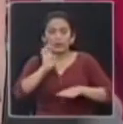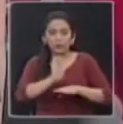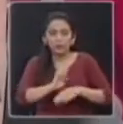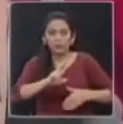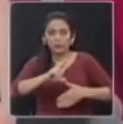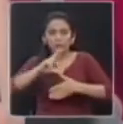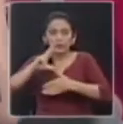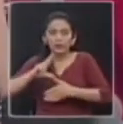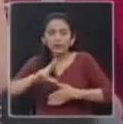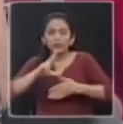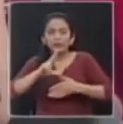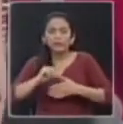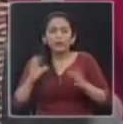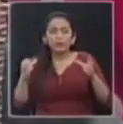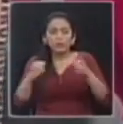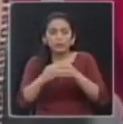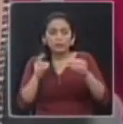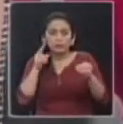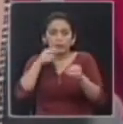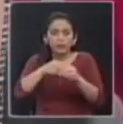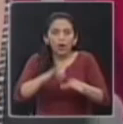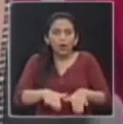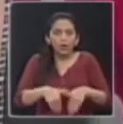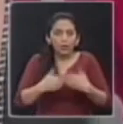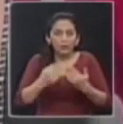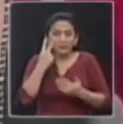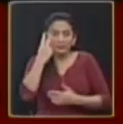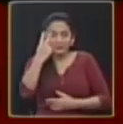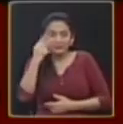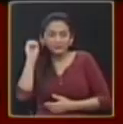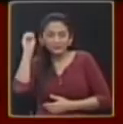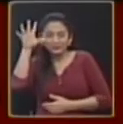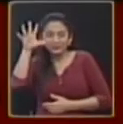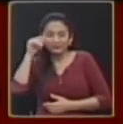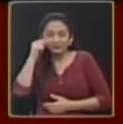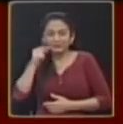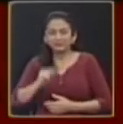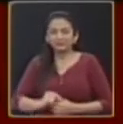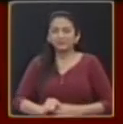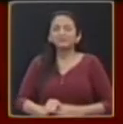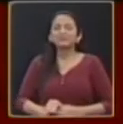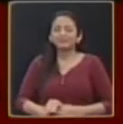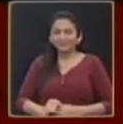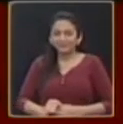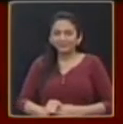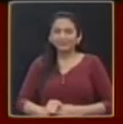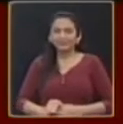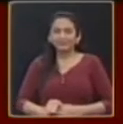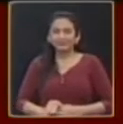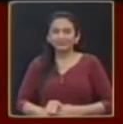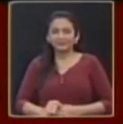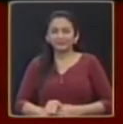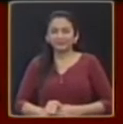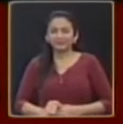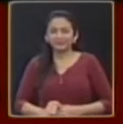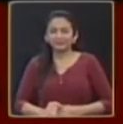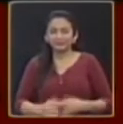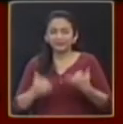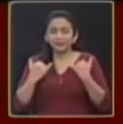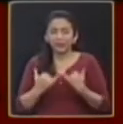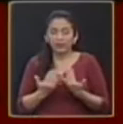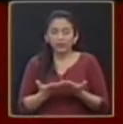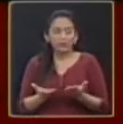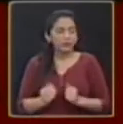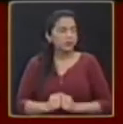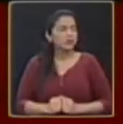también la información que estábamos viendo en pantalla. Exactamente, mucho mejor Ecuador. En este caso estamos haciendo de voceros en